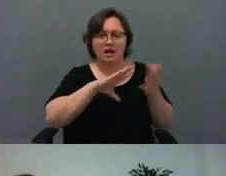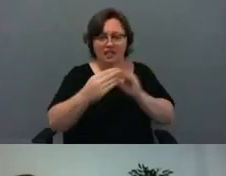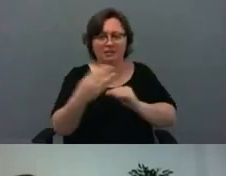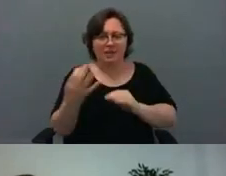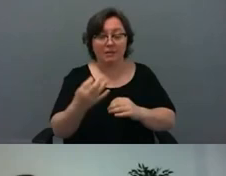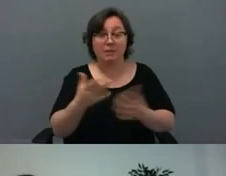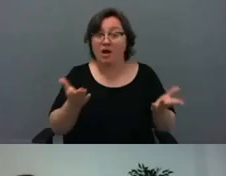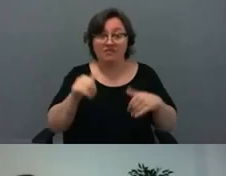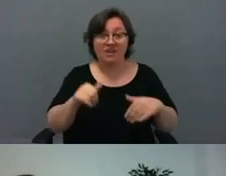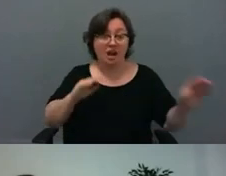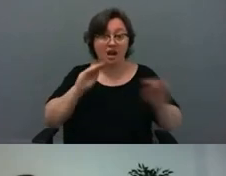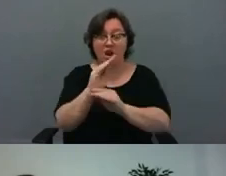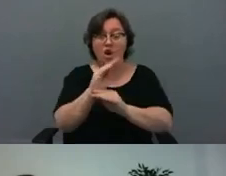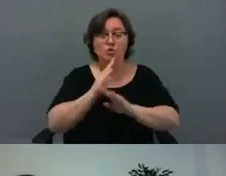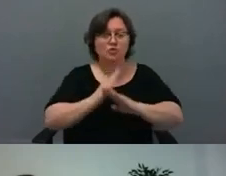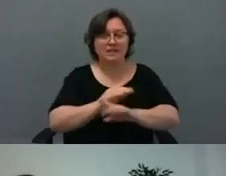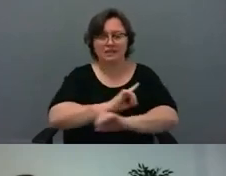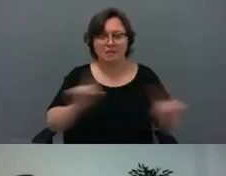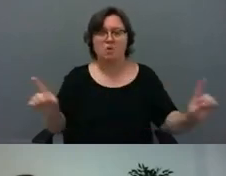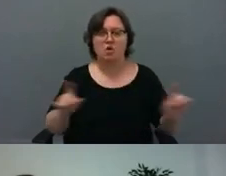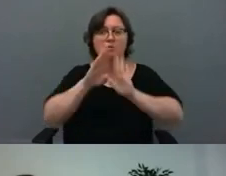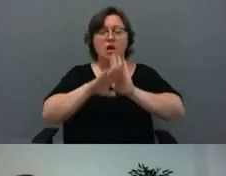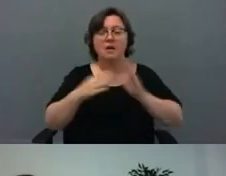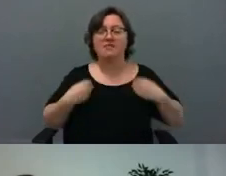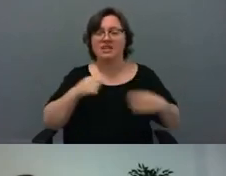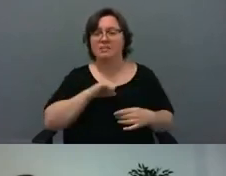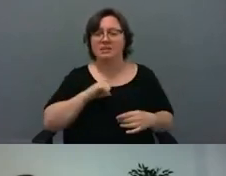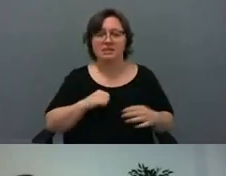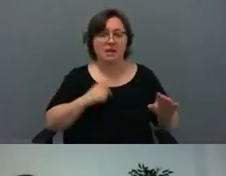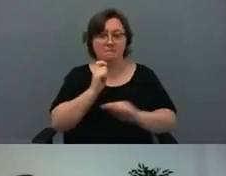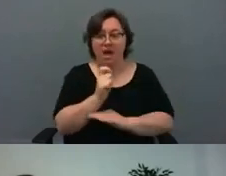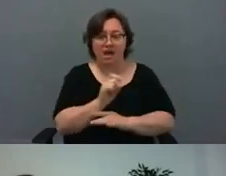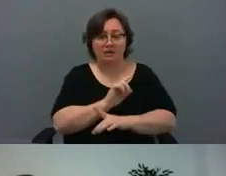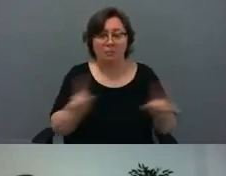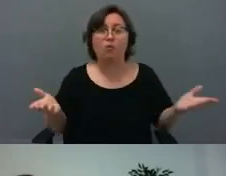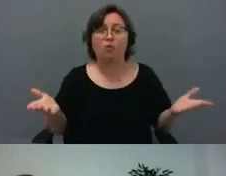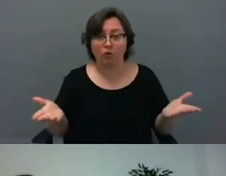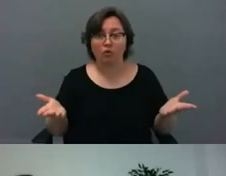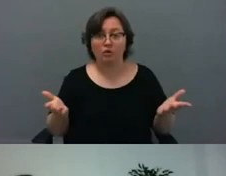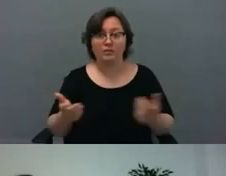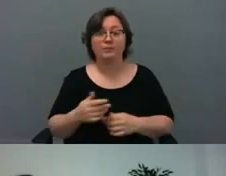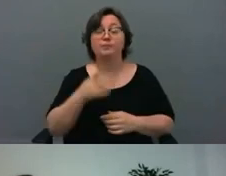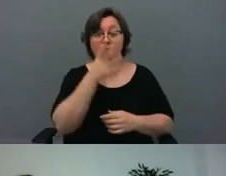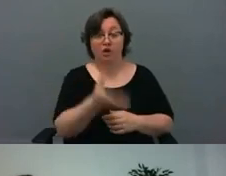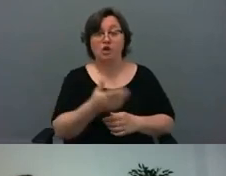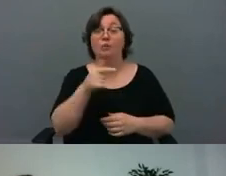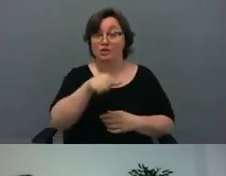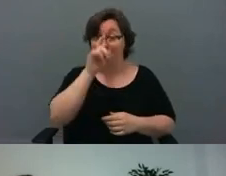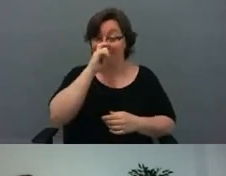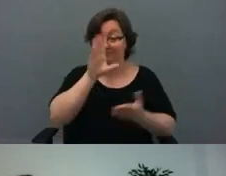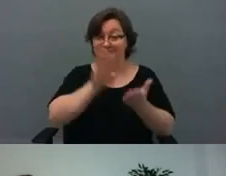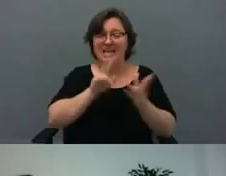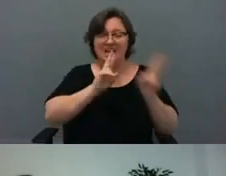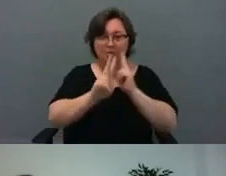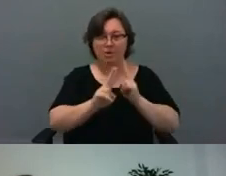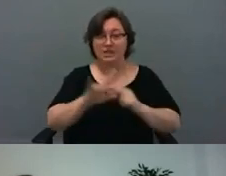tampoco hay financiación suficiente para programas de vida independiente como en el que está Manolo. Y a eso también hay que dar respuesta,